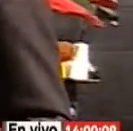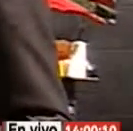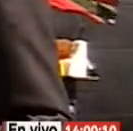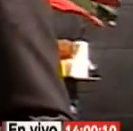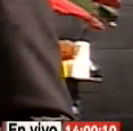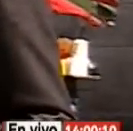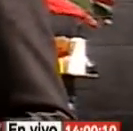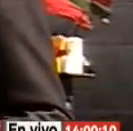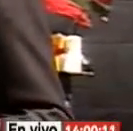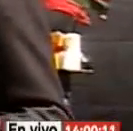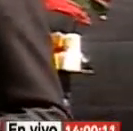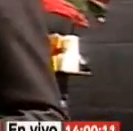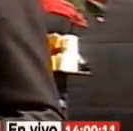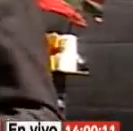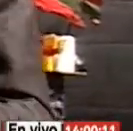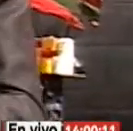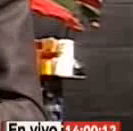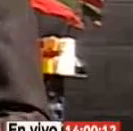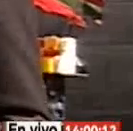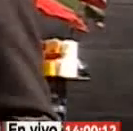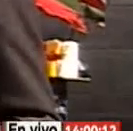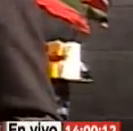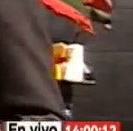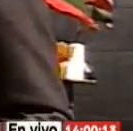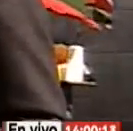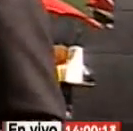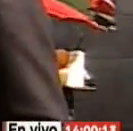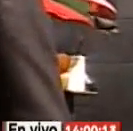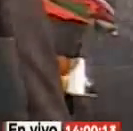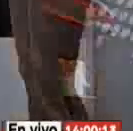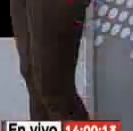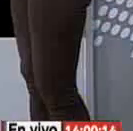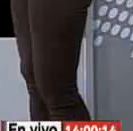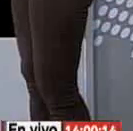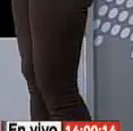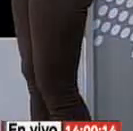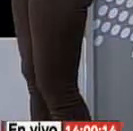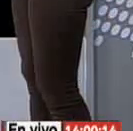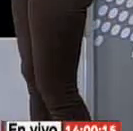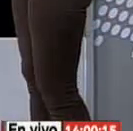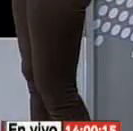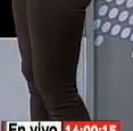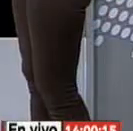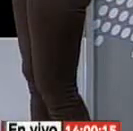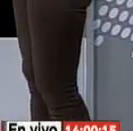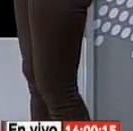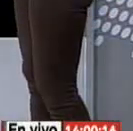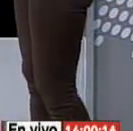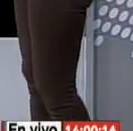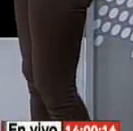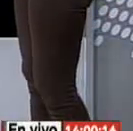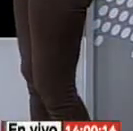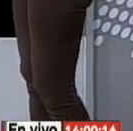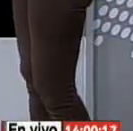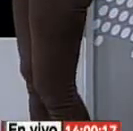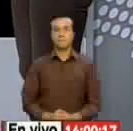en esta segunda emisión de Telediario. Ustedes continúan, amigos, en estudios con más información. Que pasen muy buenas tardes.